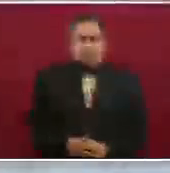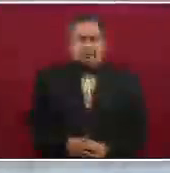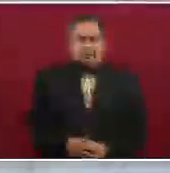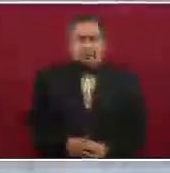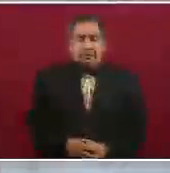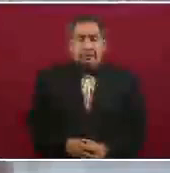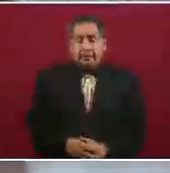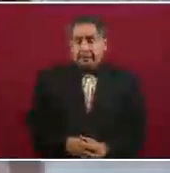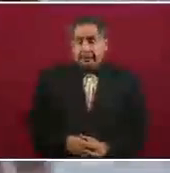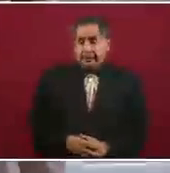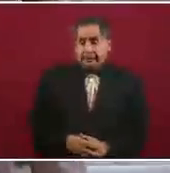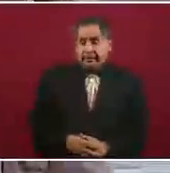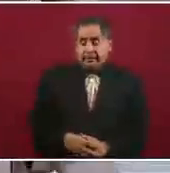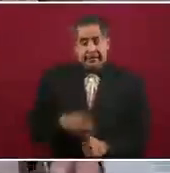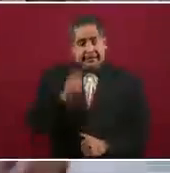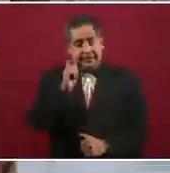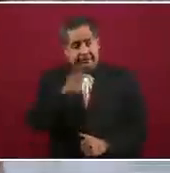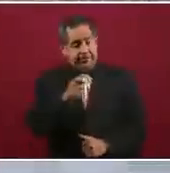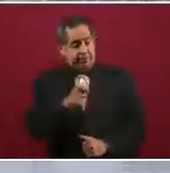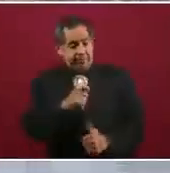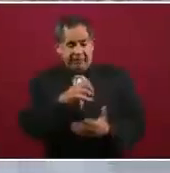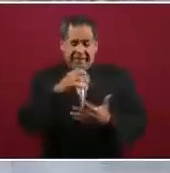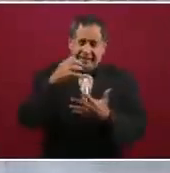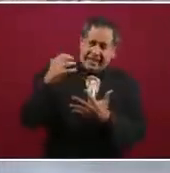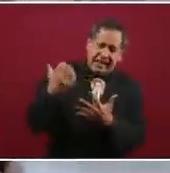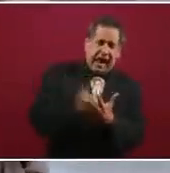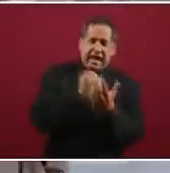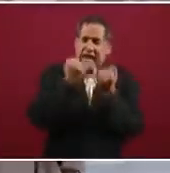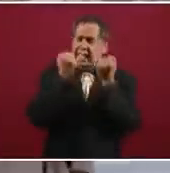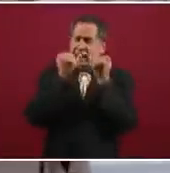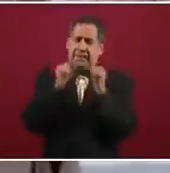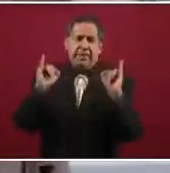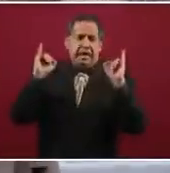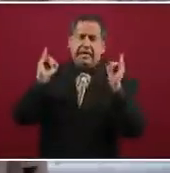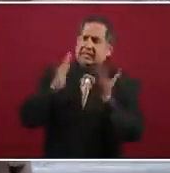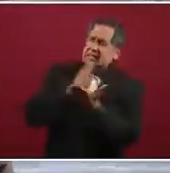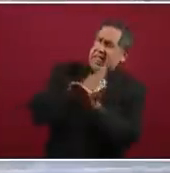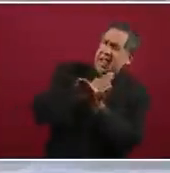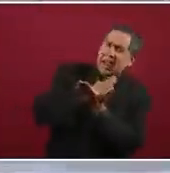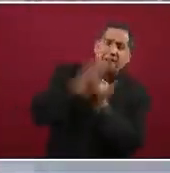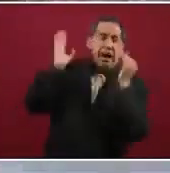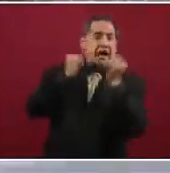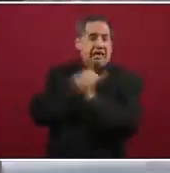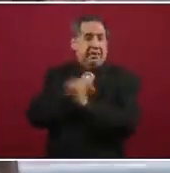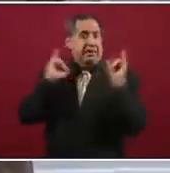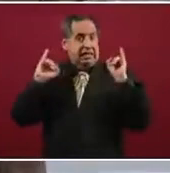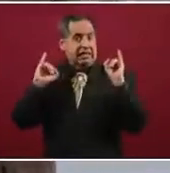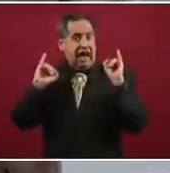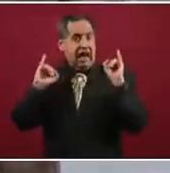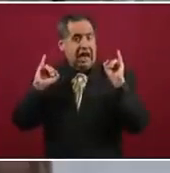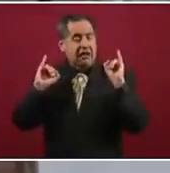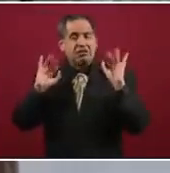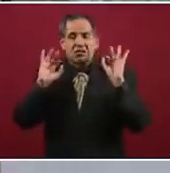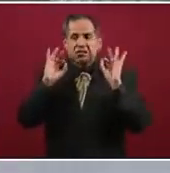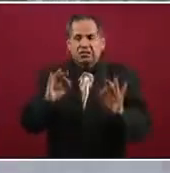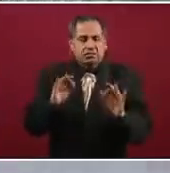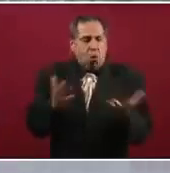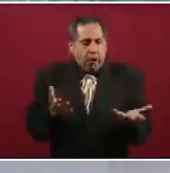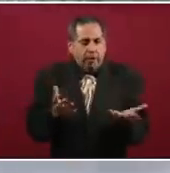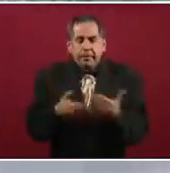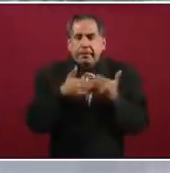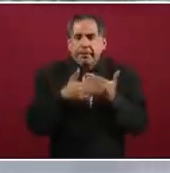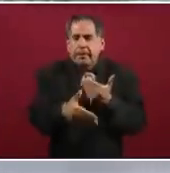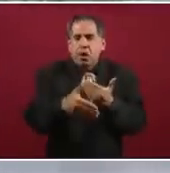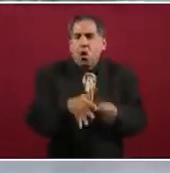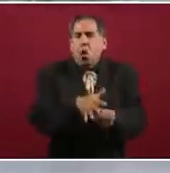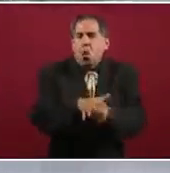Después de del triunfo de la independencia, el gran problema fue decidir qué tipo de